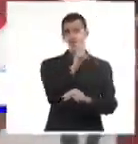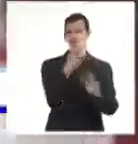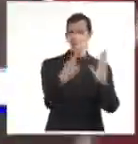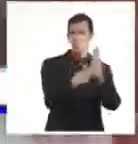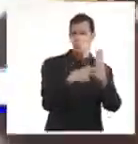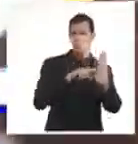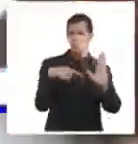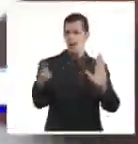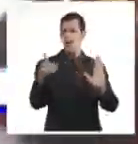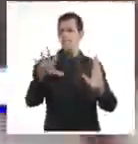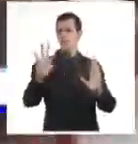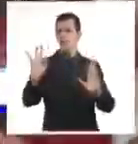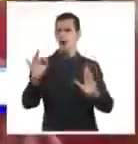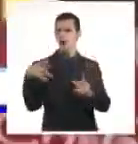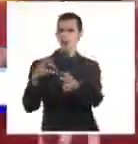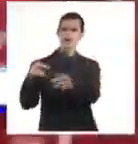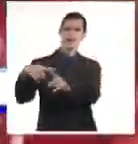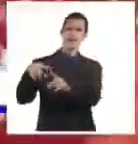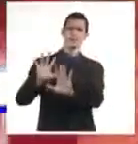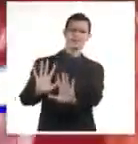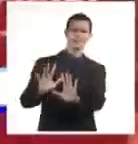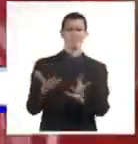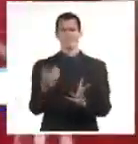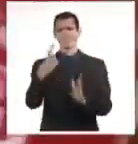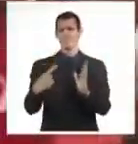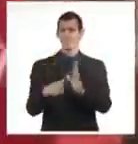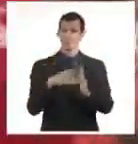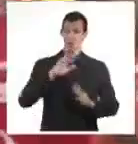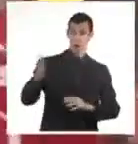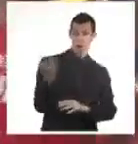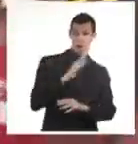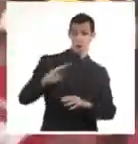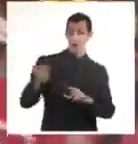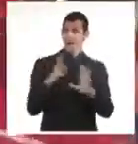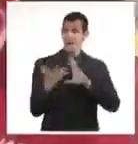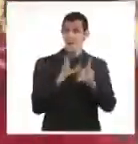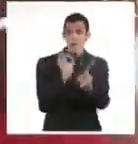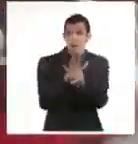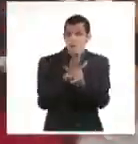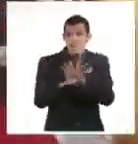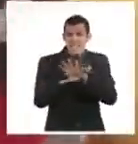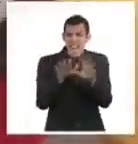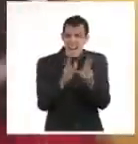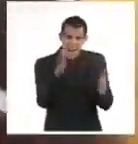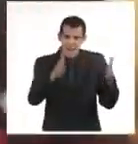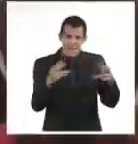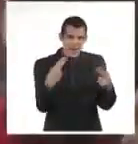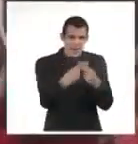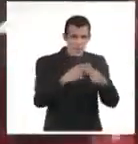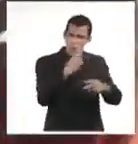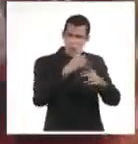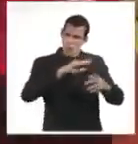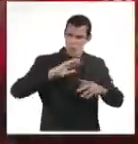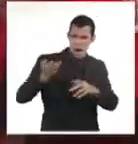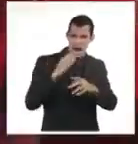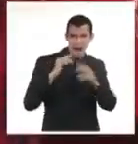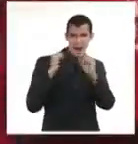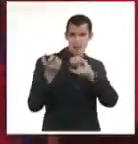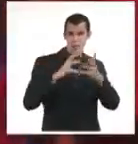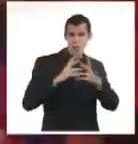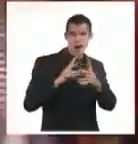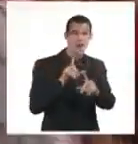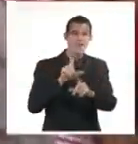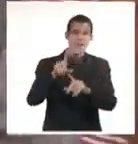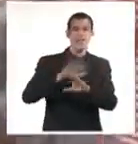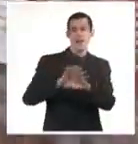61-58 a las Guerreras Guantanameras en un peleado desafío de principio a fin en la Sala Polivalente Alejandro Urgellés de Santiago de